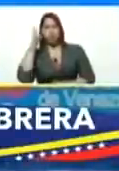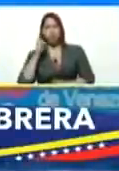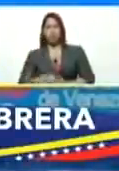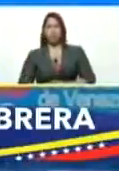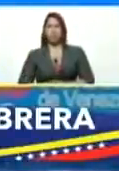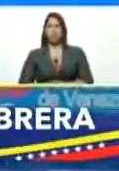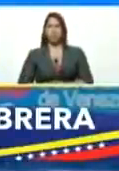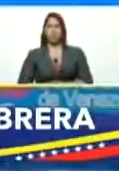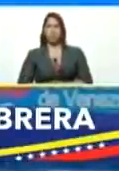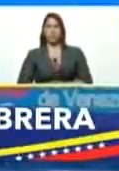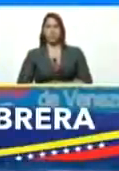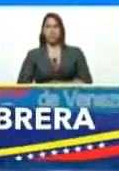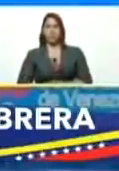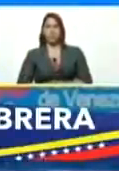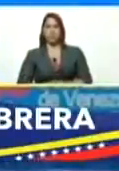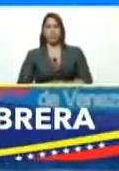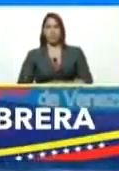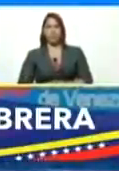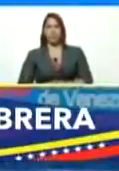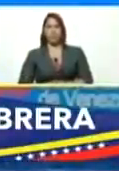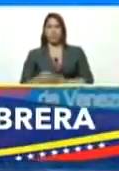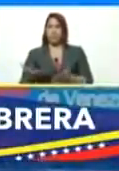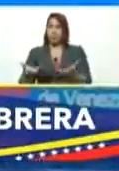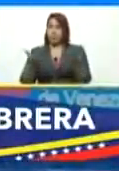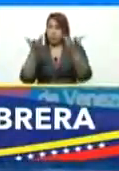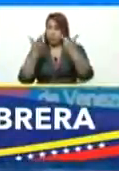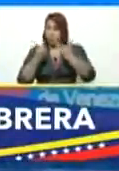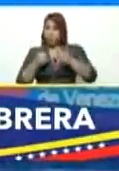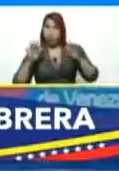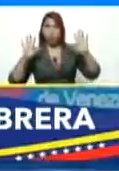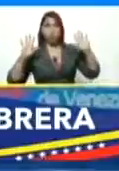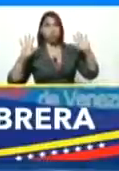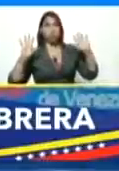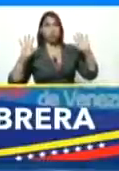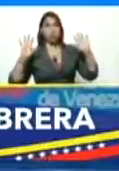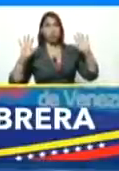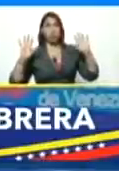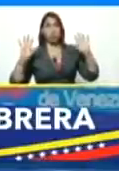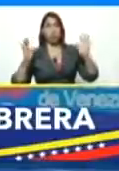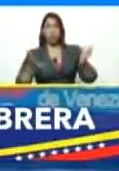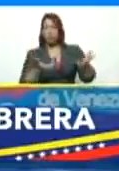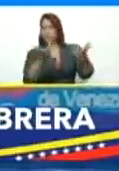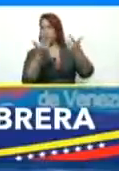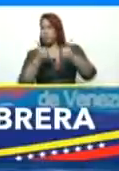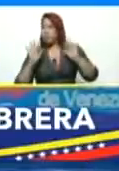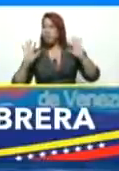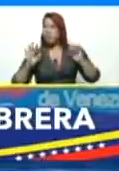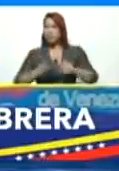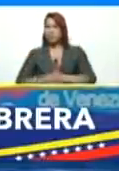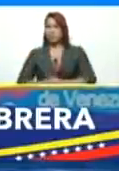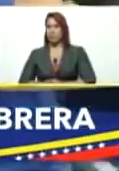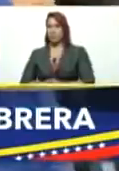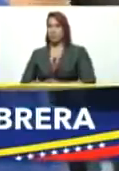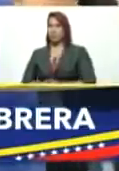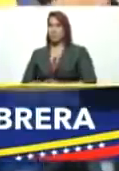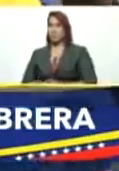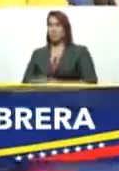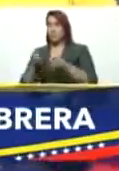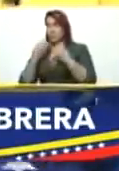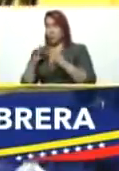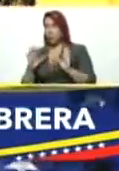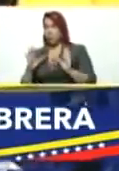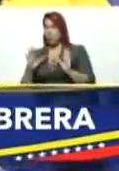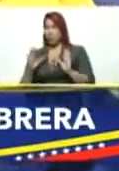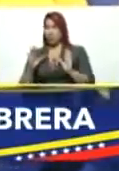nada que me trae el mar alejandra decirme que me trae bueno voy a